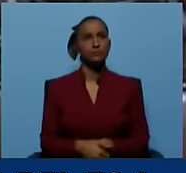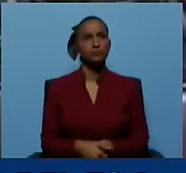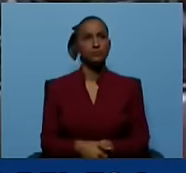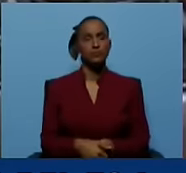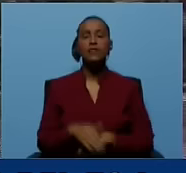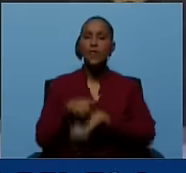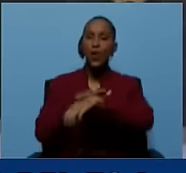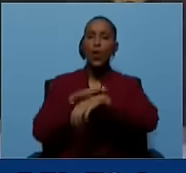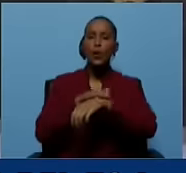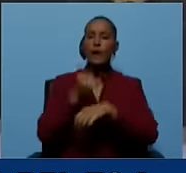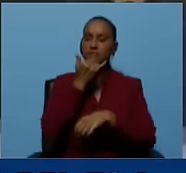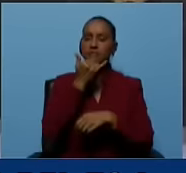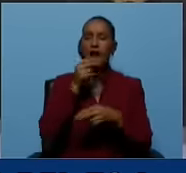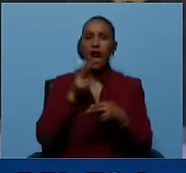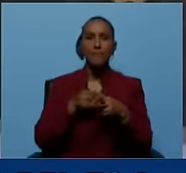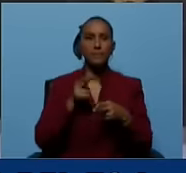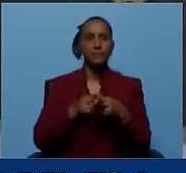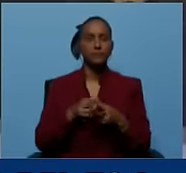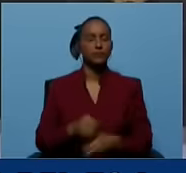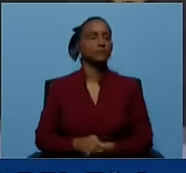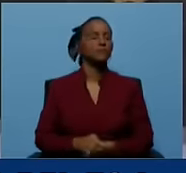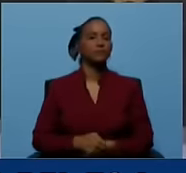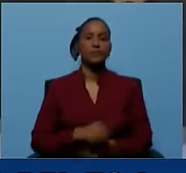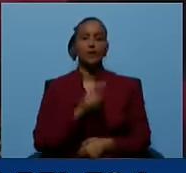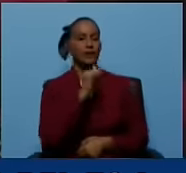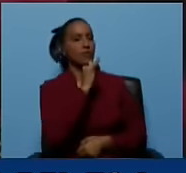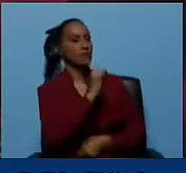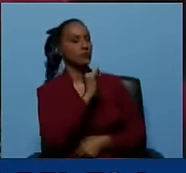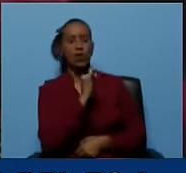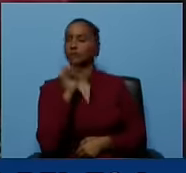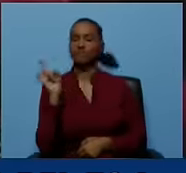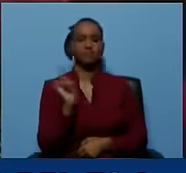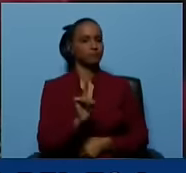Urrutia. No se encuentra presente, presidenta.